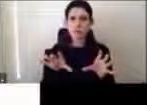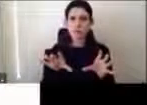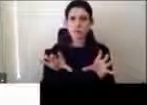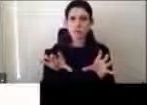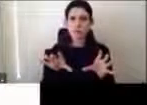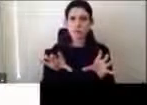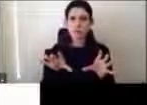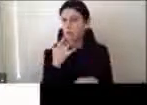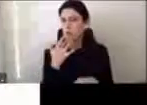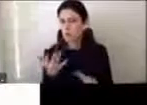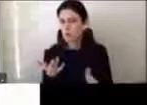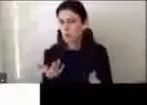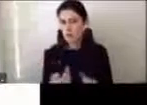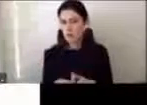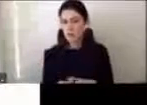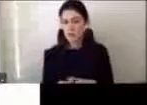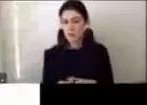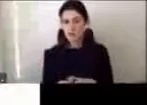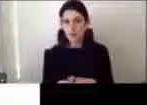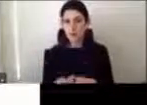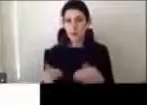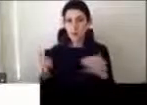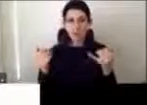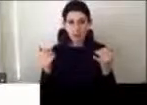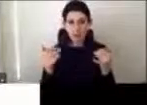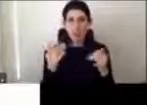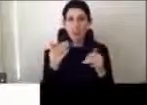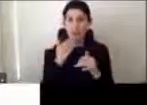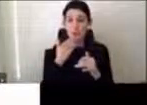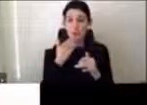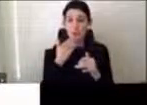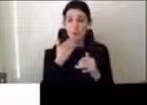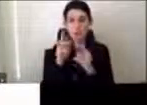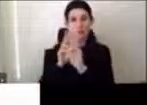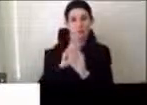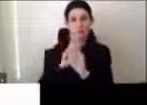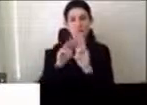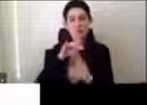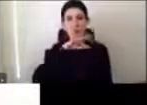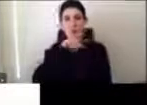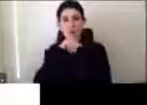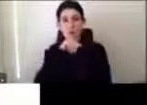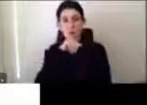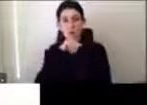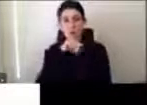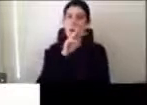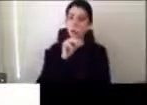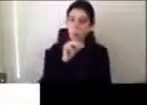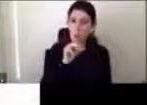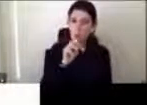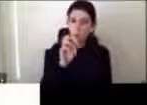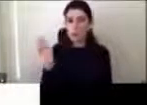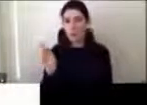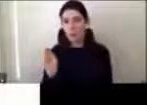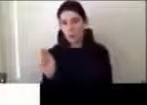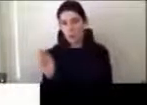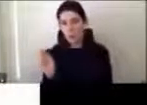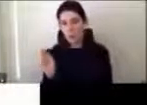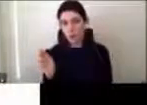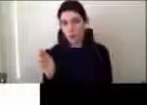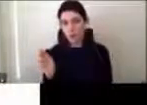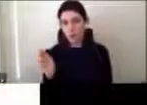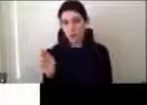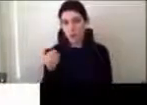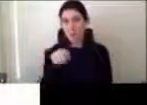Jugar significa también interactuar con un adulto, que en este caso puede ser la madre, el padre, entre paréntesis, esta es